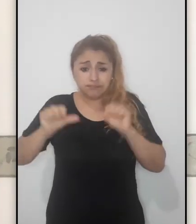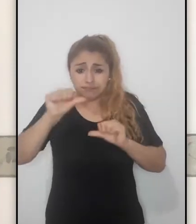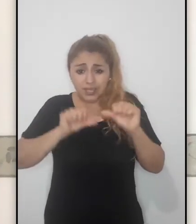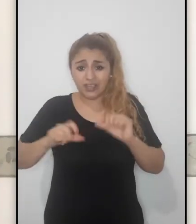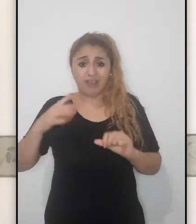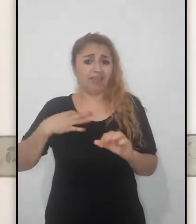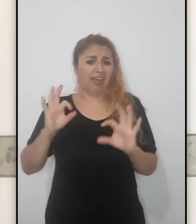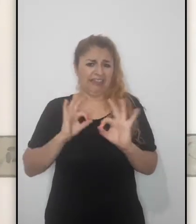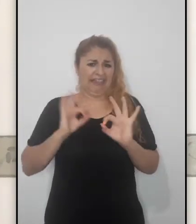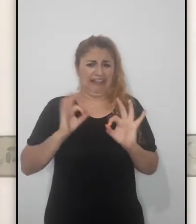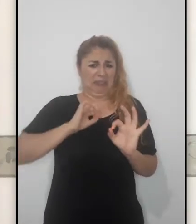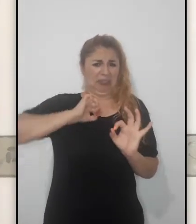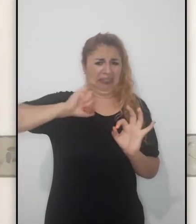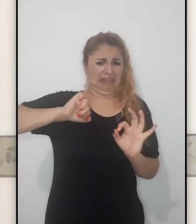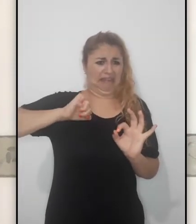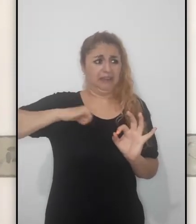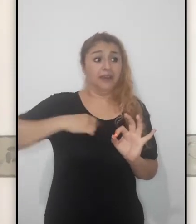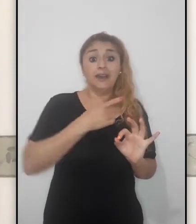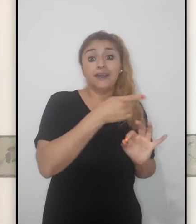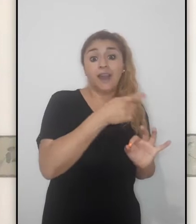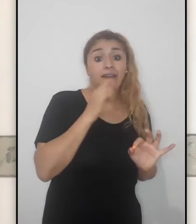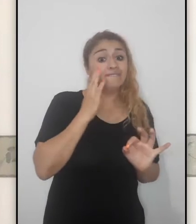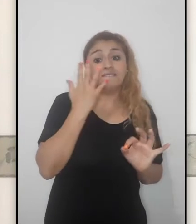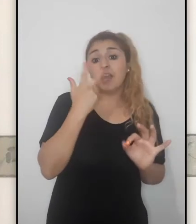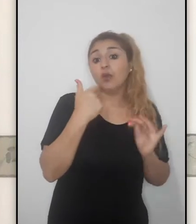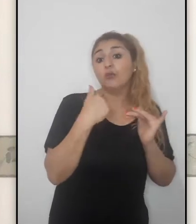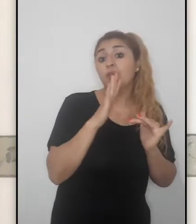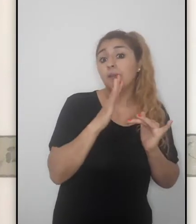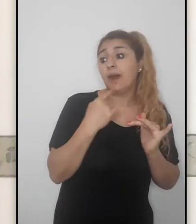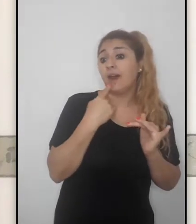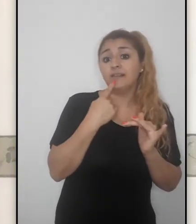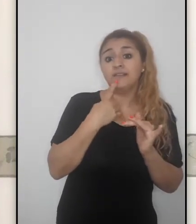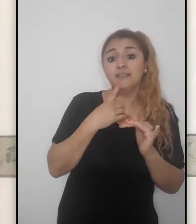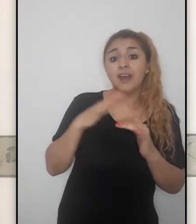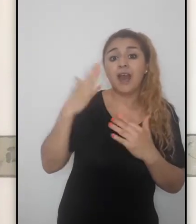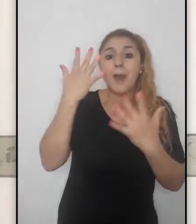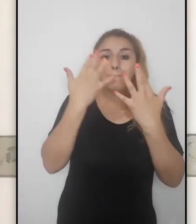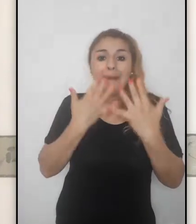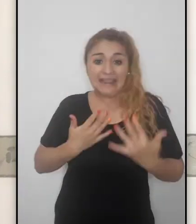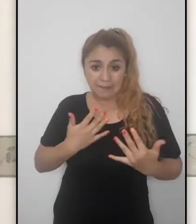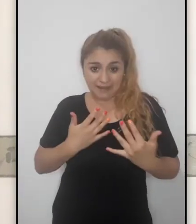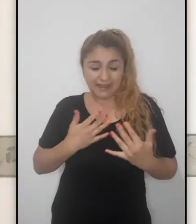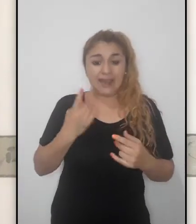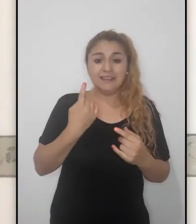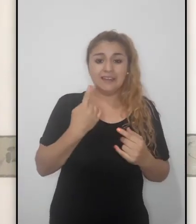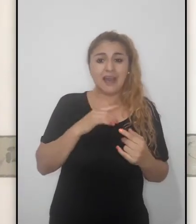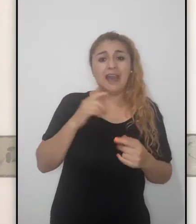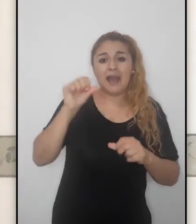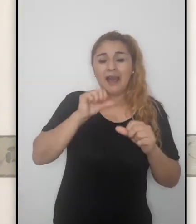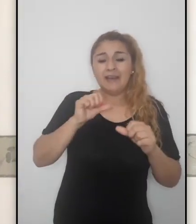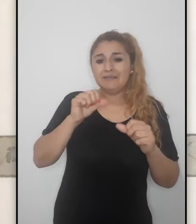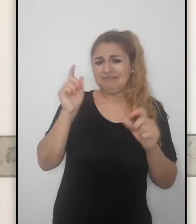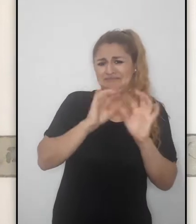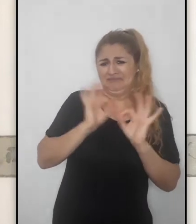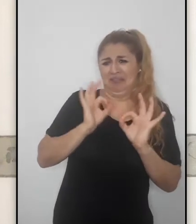ya que le gusta la biología posiblemente no le guste la historia o las ciencias sociales